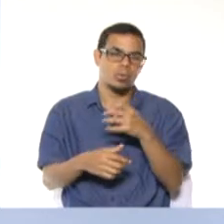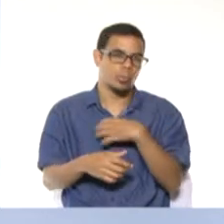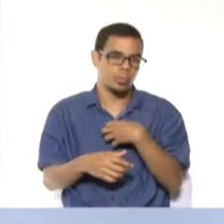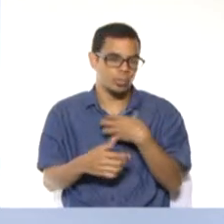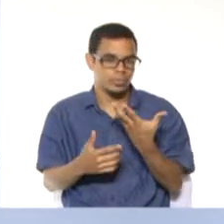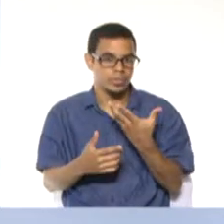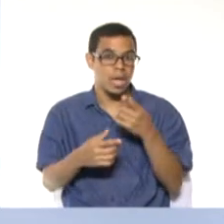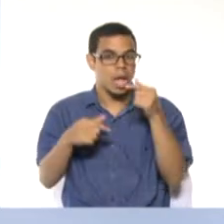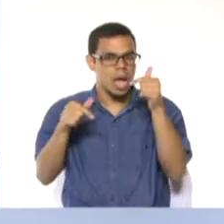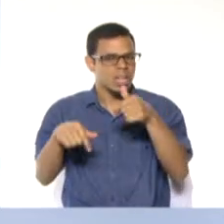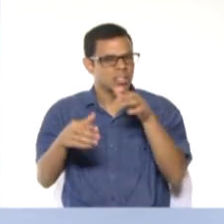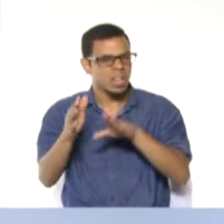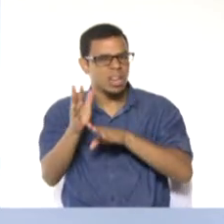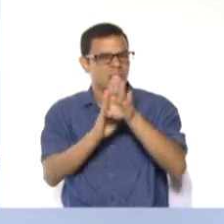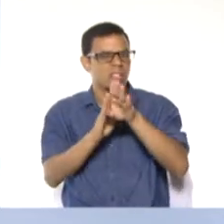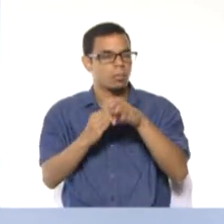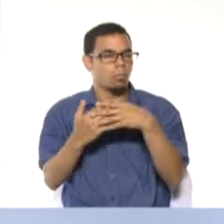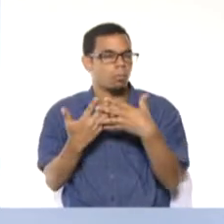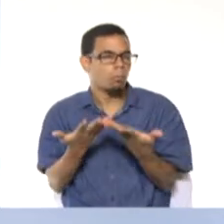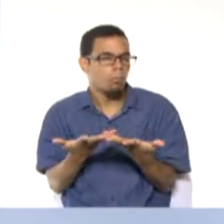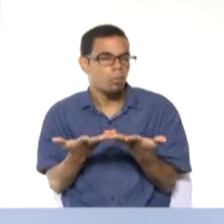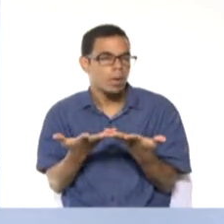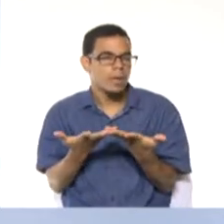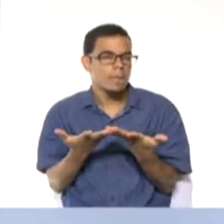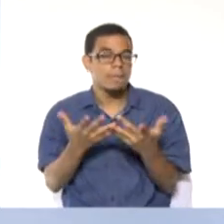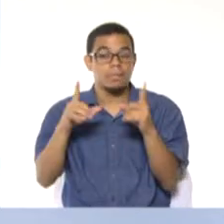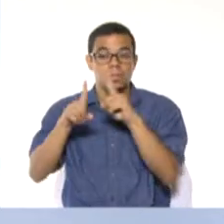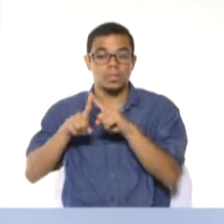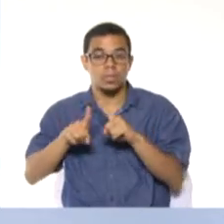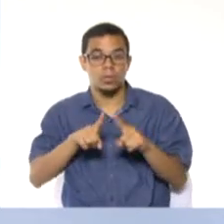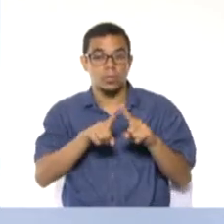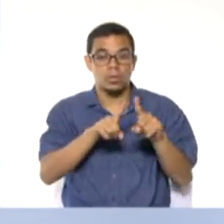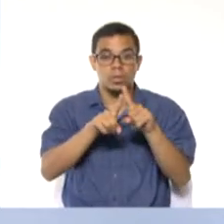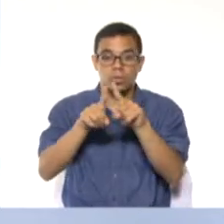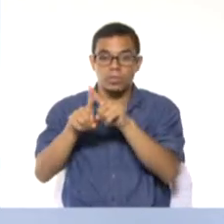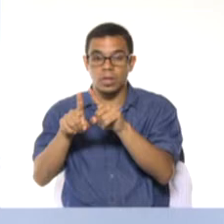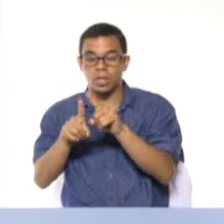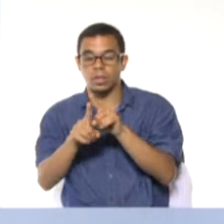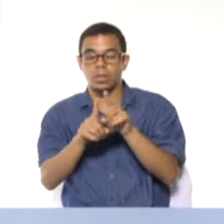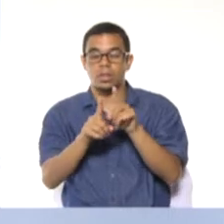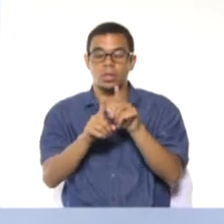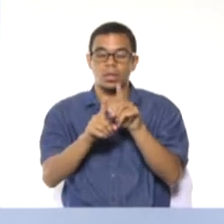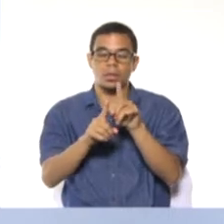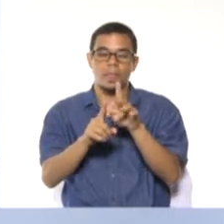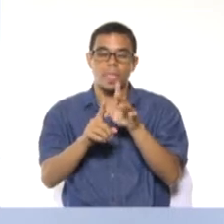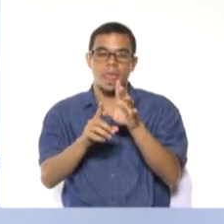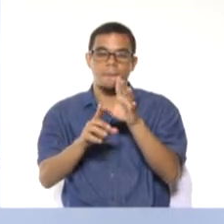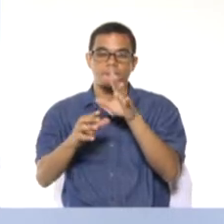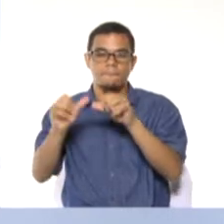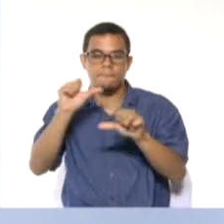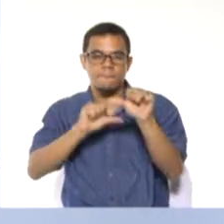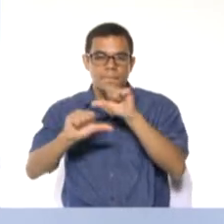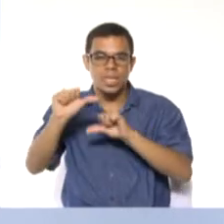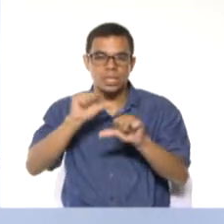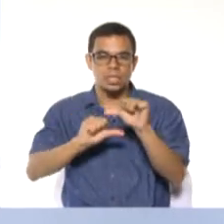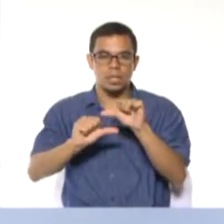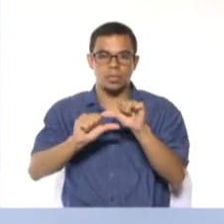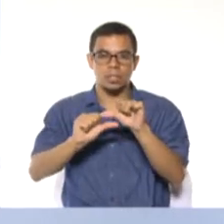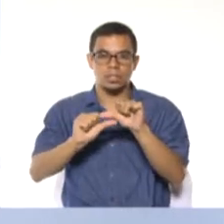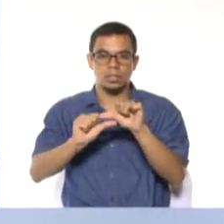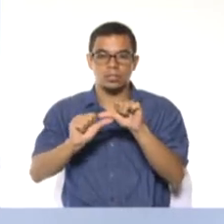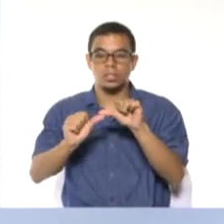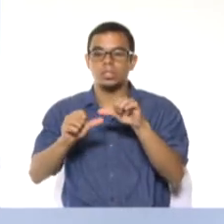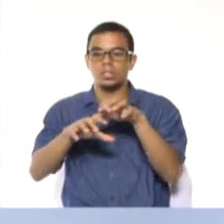desarrolló a través de los diferentes elementos, de los procedimientos aprendidos acerca de la técnica de separación de